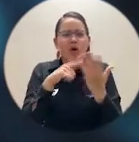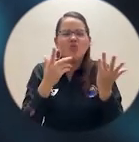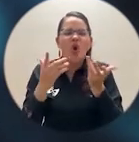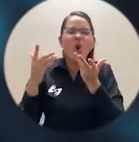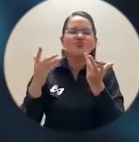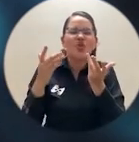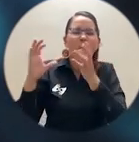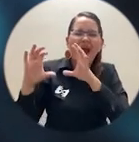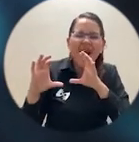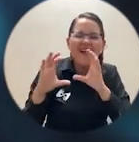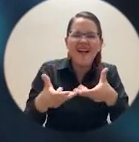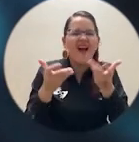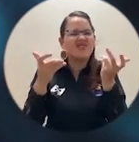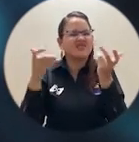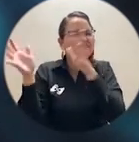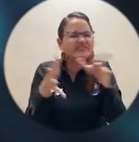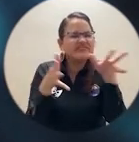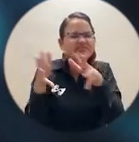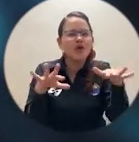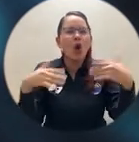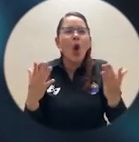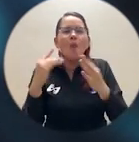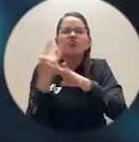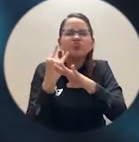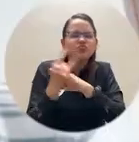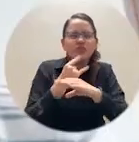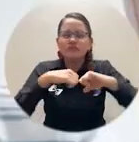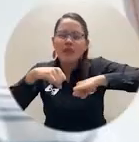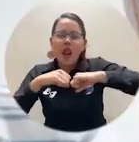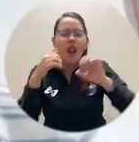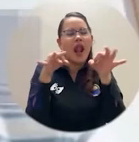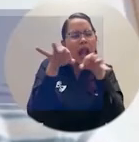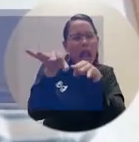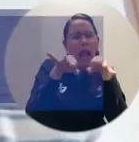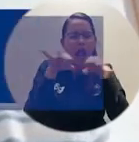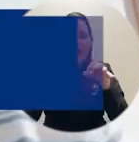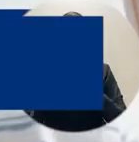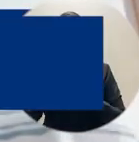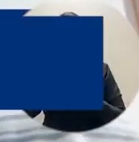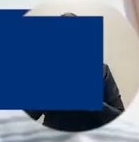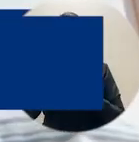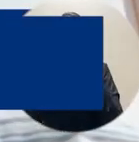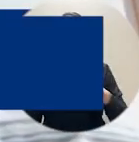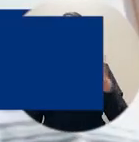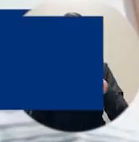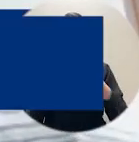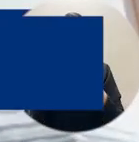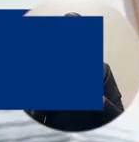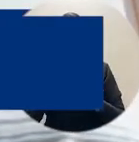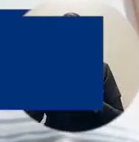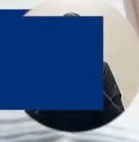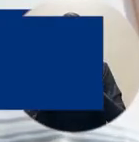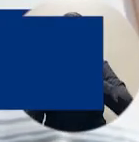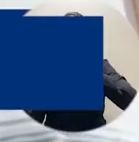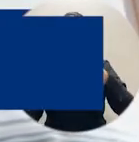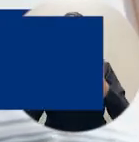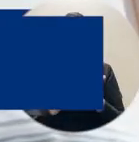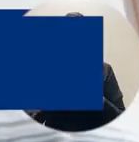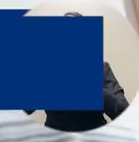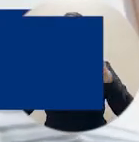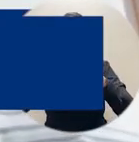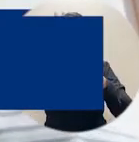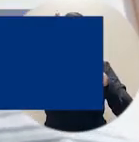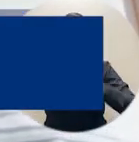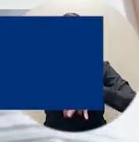desarrollo de una clase bajo cualquier circunstancia. Esta época de la pandemia nos cogió a todos